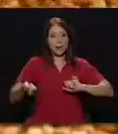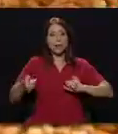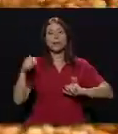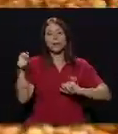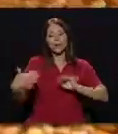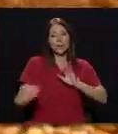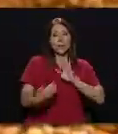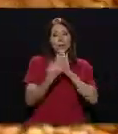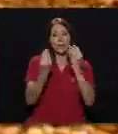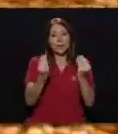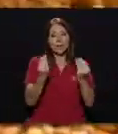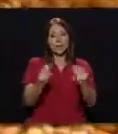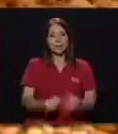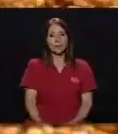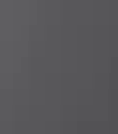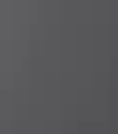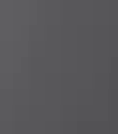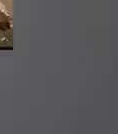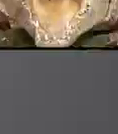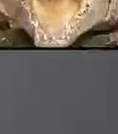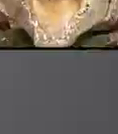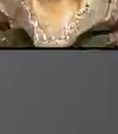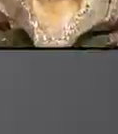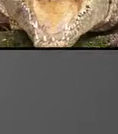yo diría que nos ha afectado bastante.